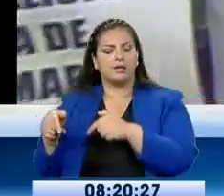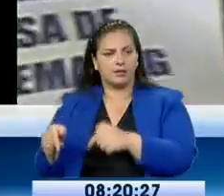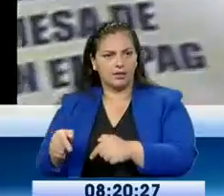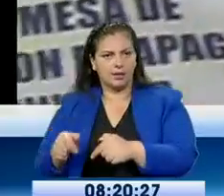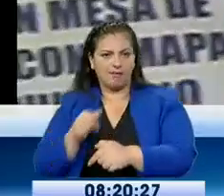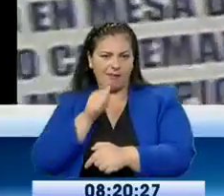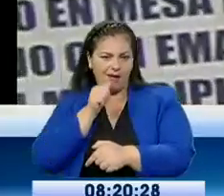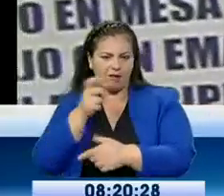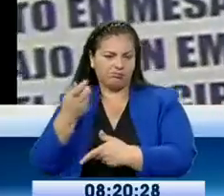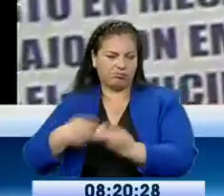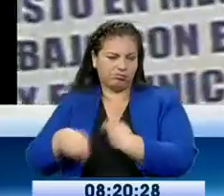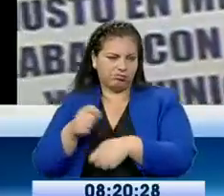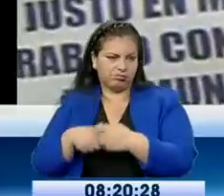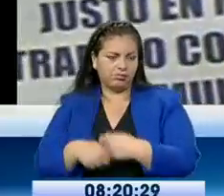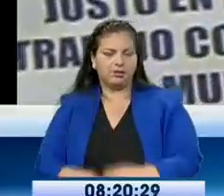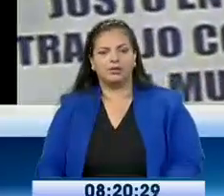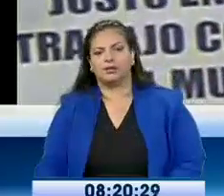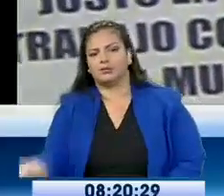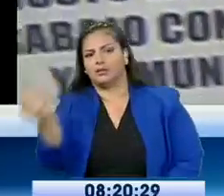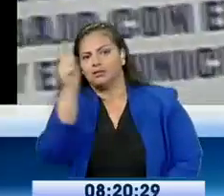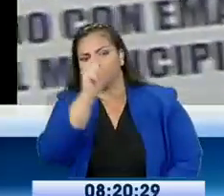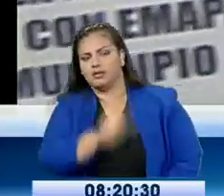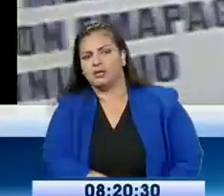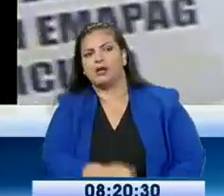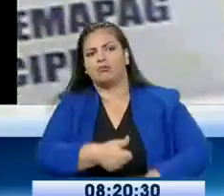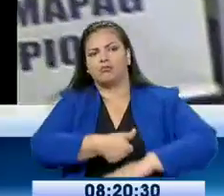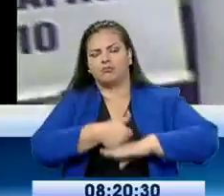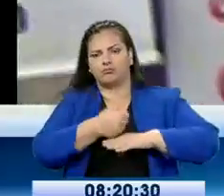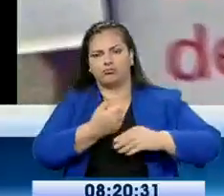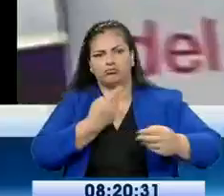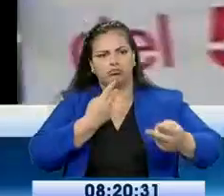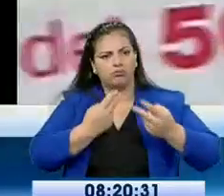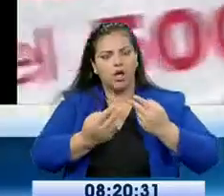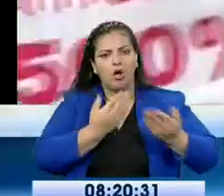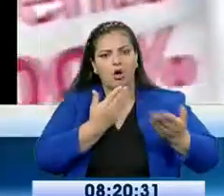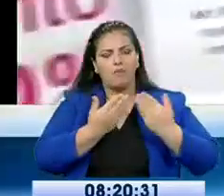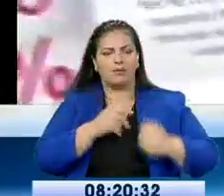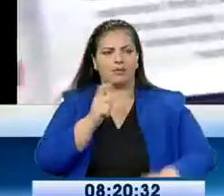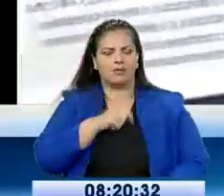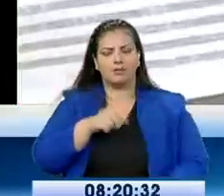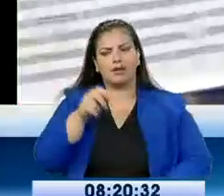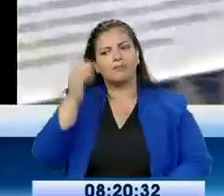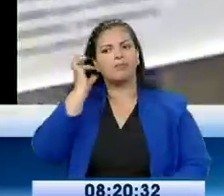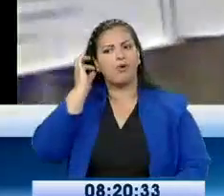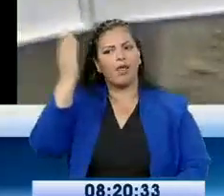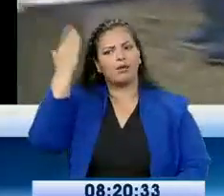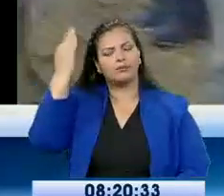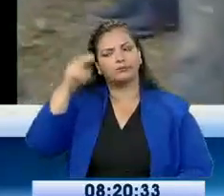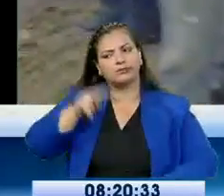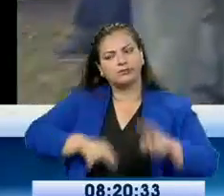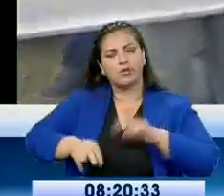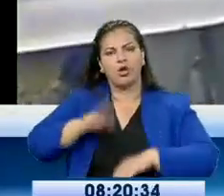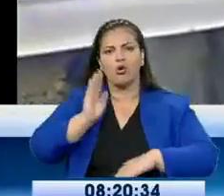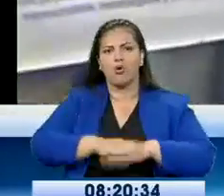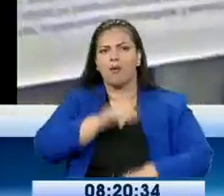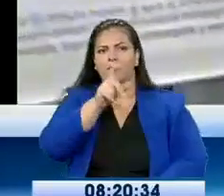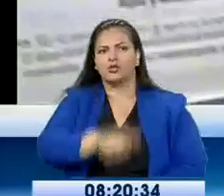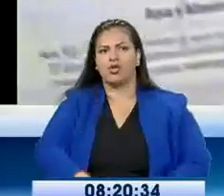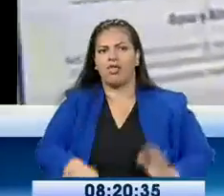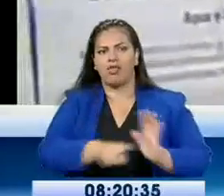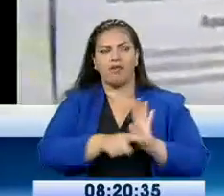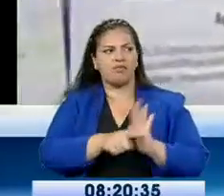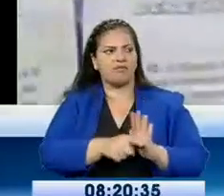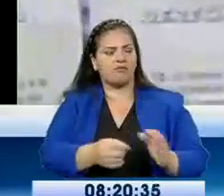que le pagamos el dólar y medio porque la señora alcaldesa ha sido mal informada gracias y urgente con